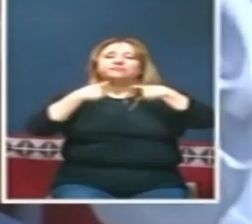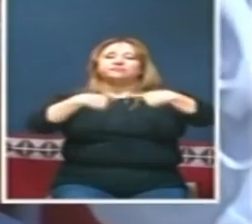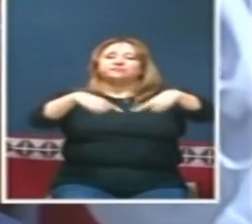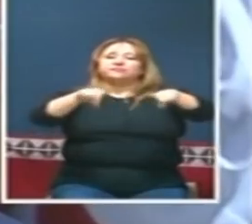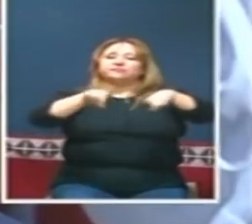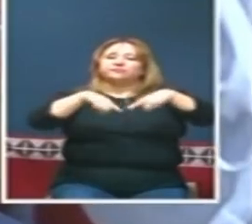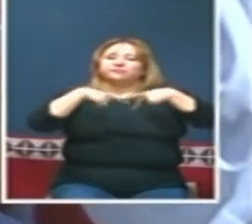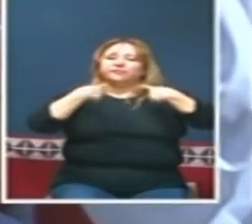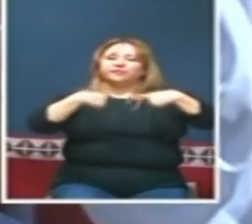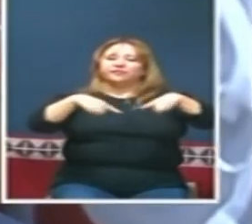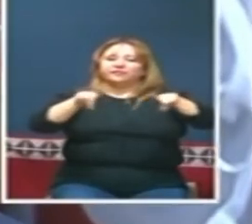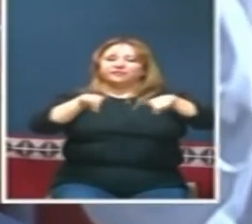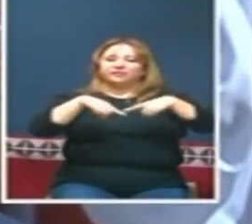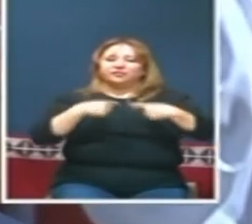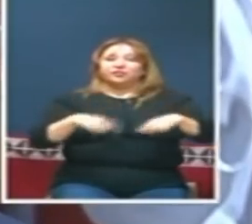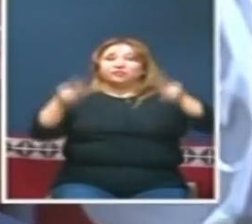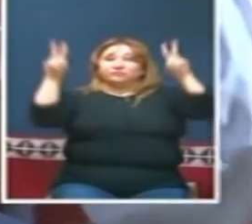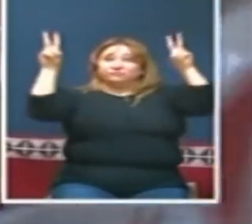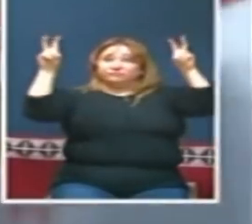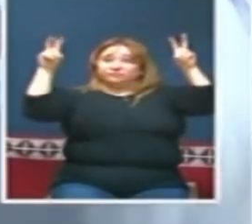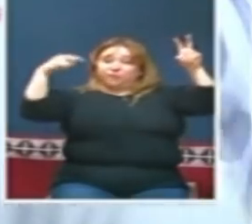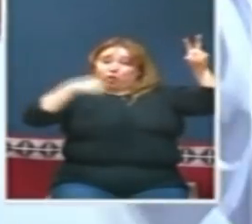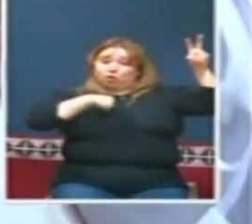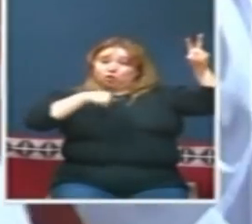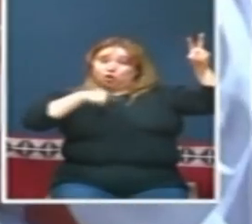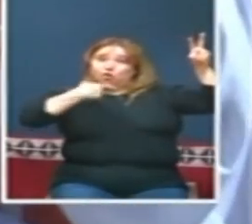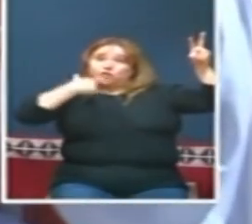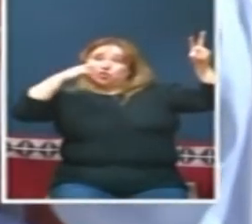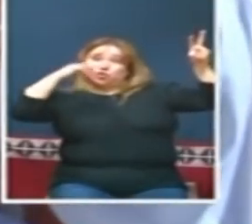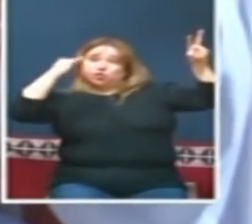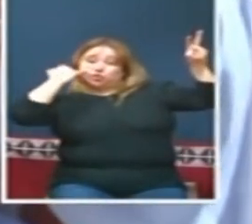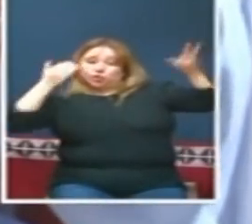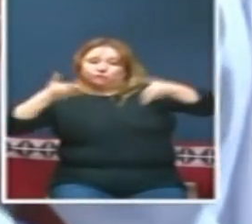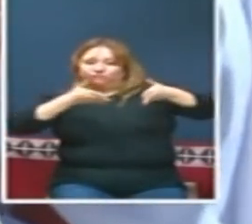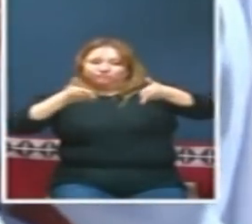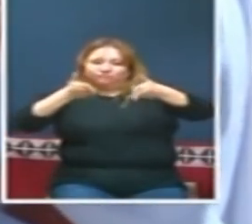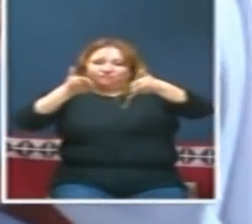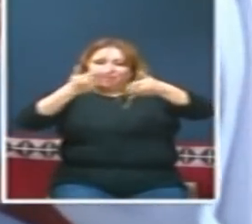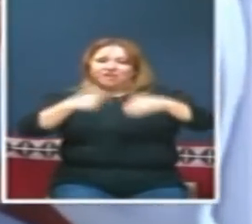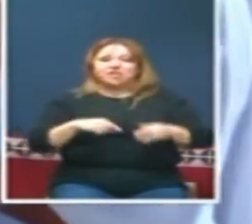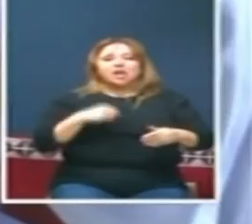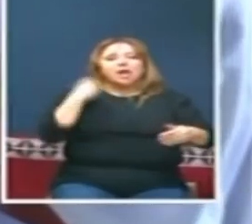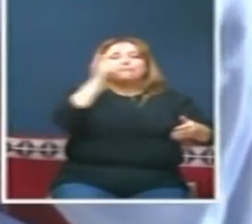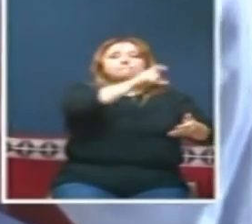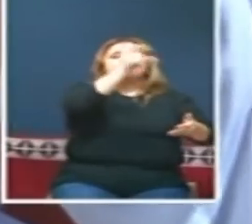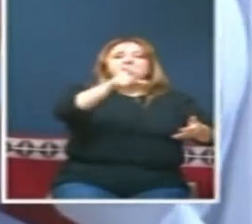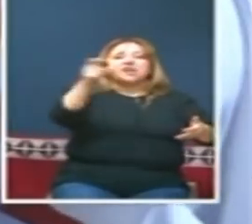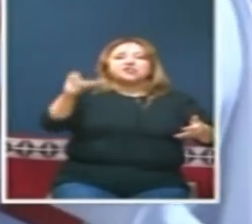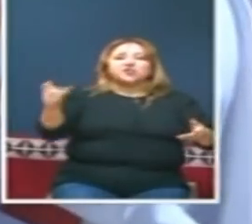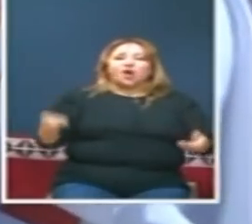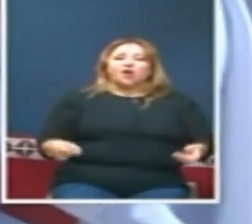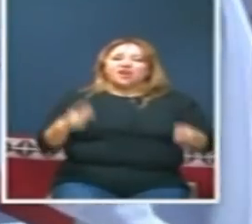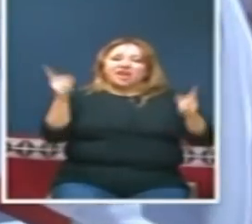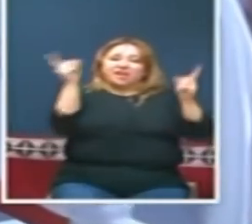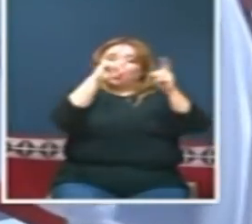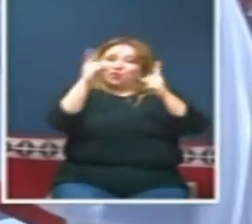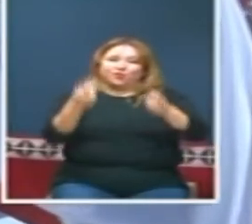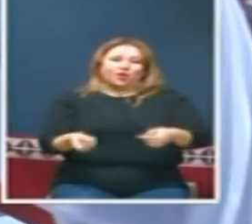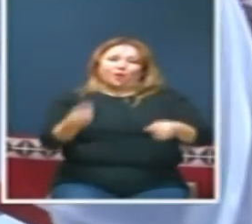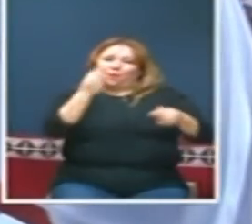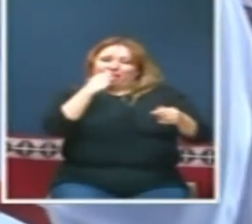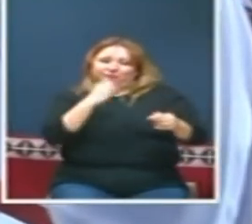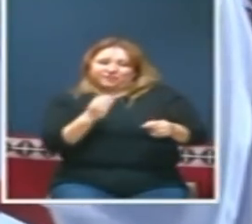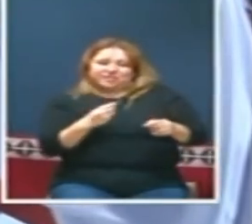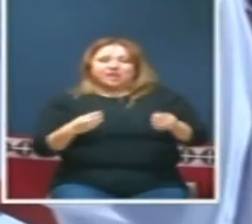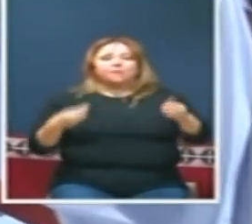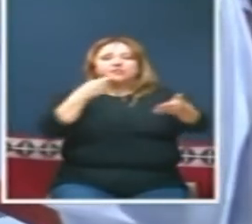el cancionero, Yo soy el camino. La comunión para personas celíacas se estará entregando